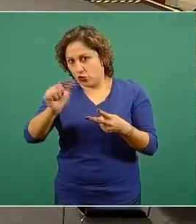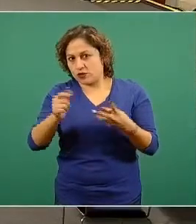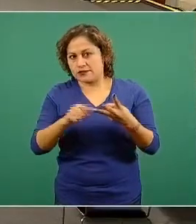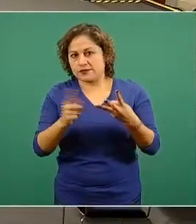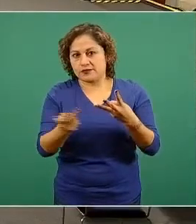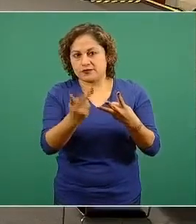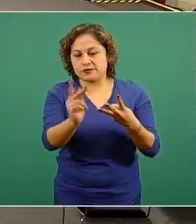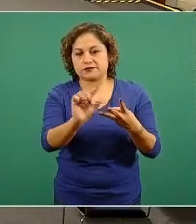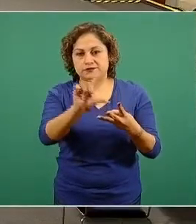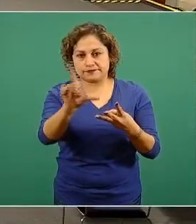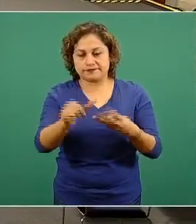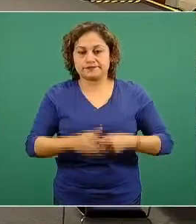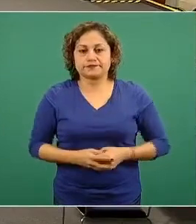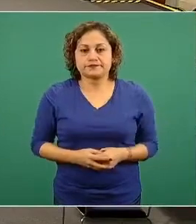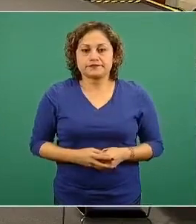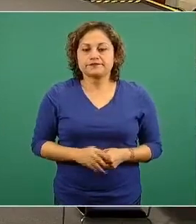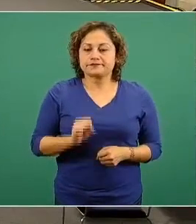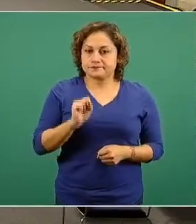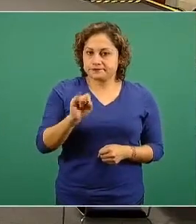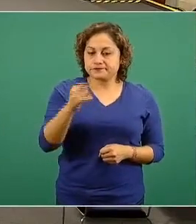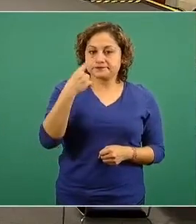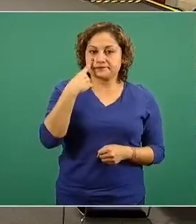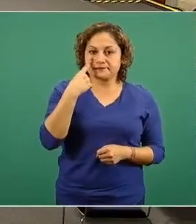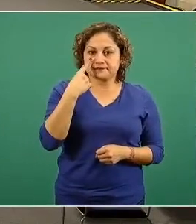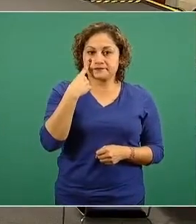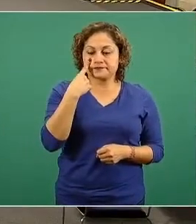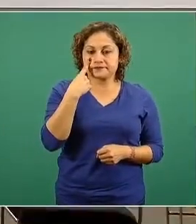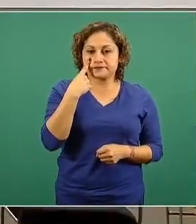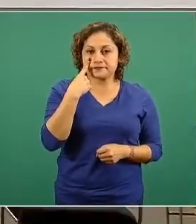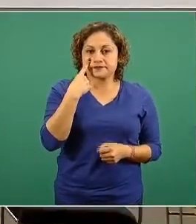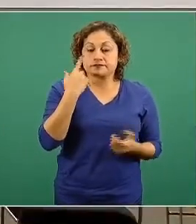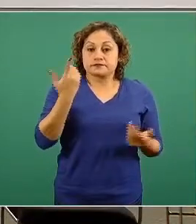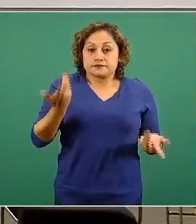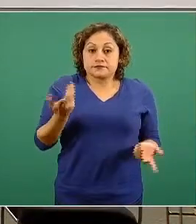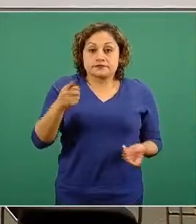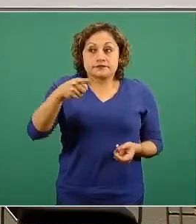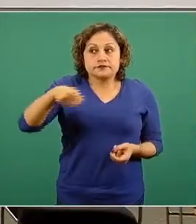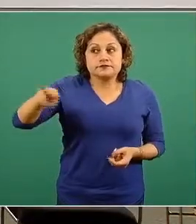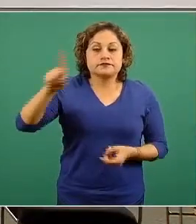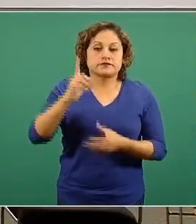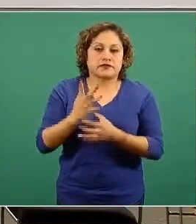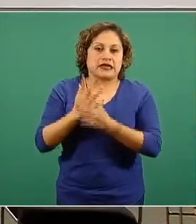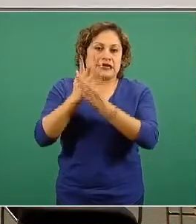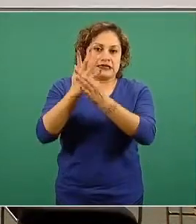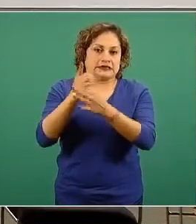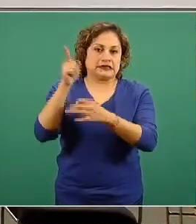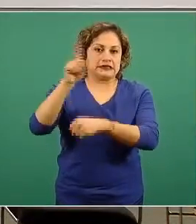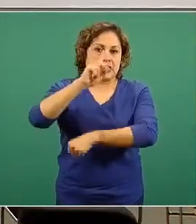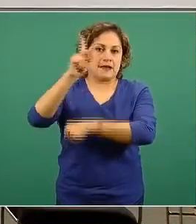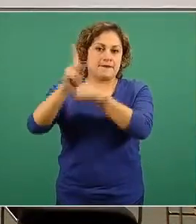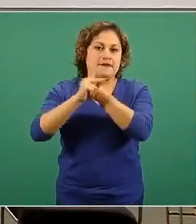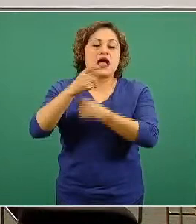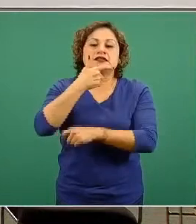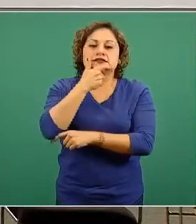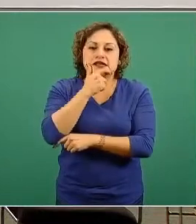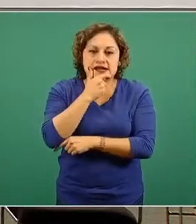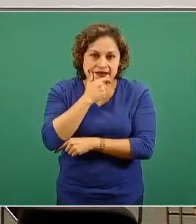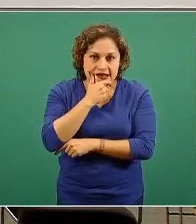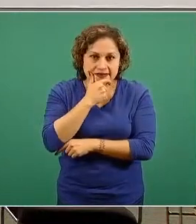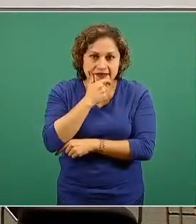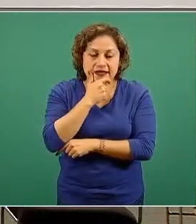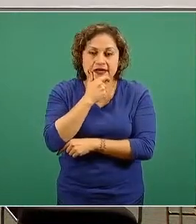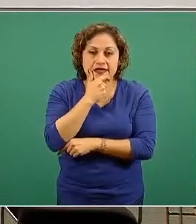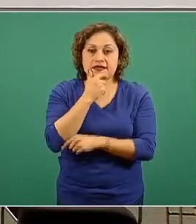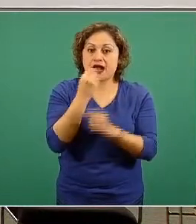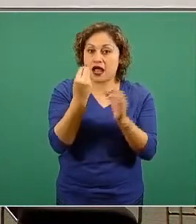no? Esta observación de que esta cepa del Reino Unido, esta nueva variante